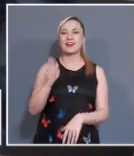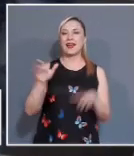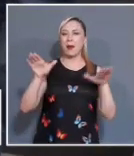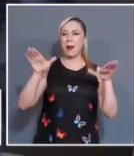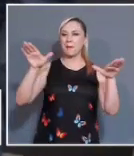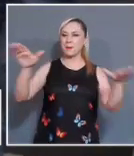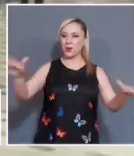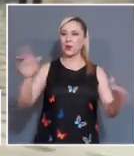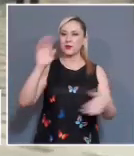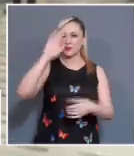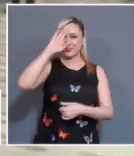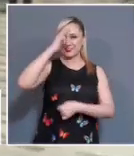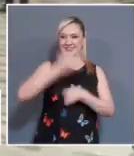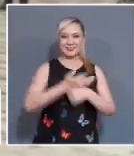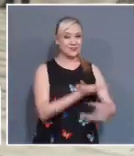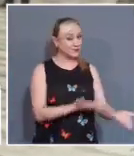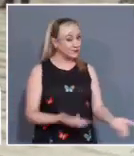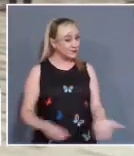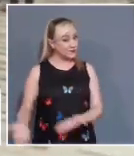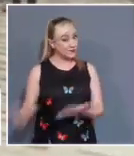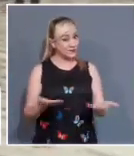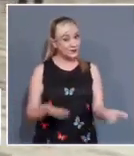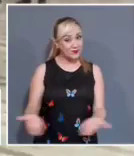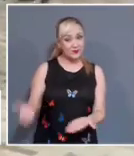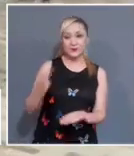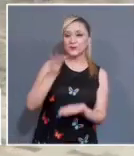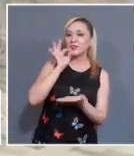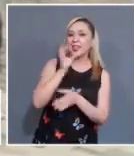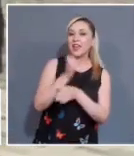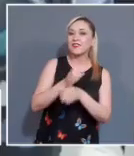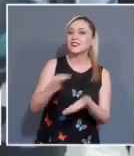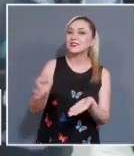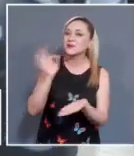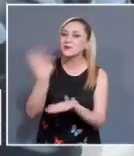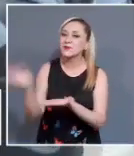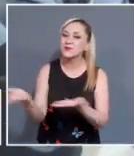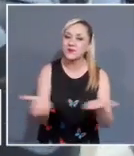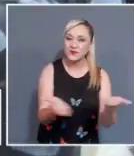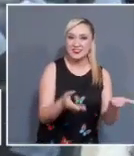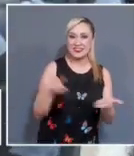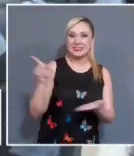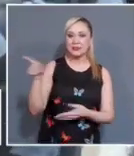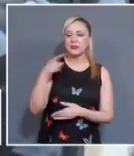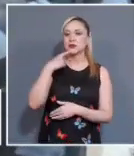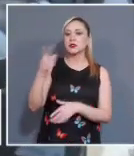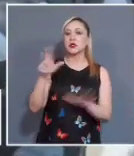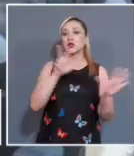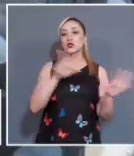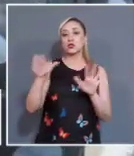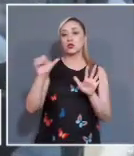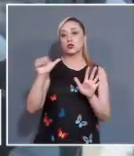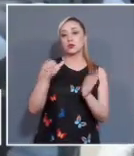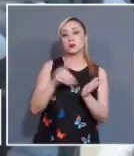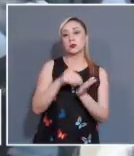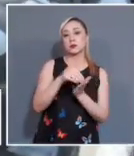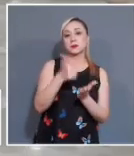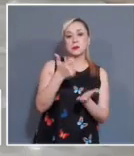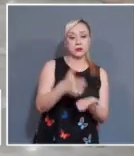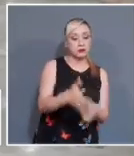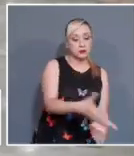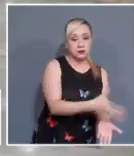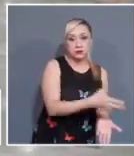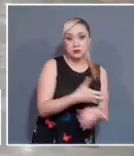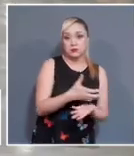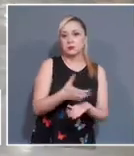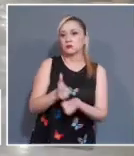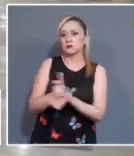se concretara este mes, con lo cual se obtendrían 816 millones de pesos. Sin embargo, se ha estancado debido, se indica, a